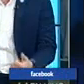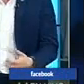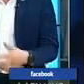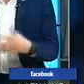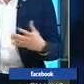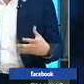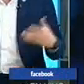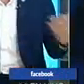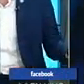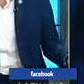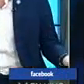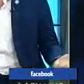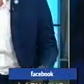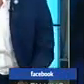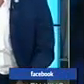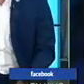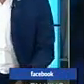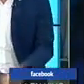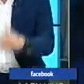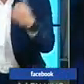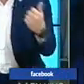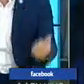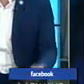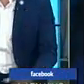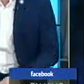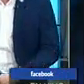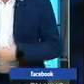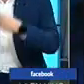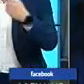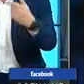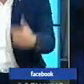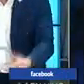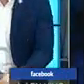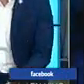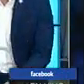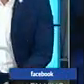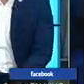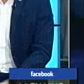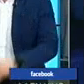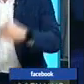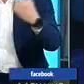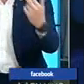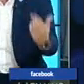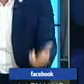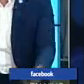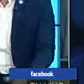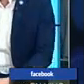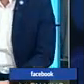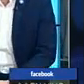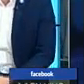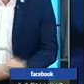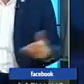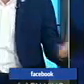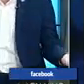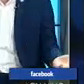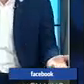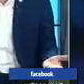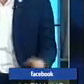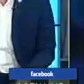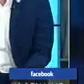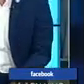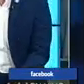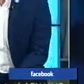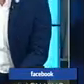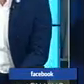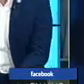proyectos en los cuales si nos podemos poner de acuerdo en tema de educación en tema de salud en tema de libre movilidad que sabemos que